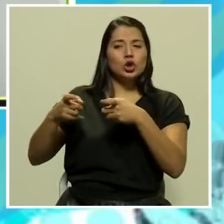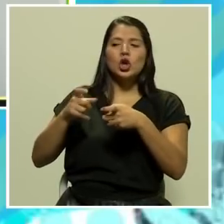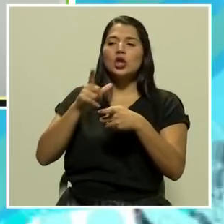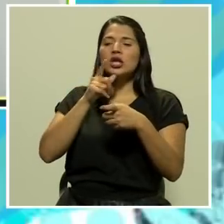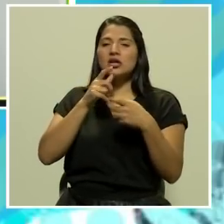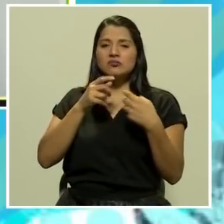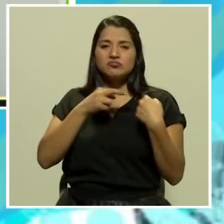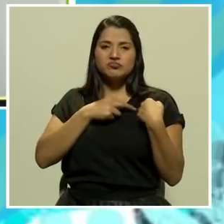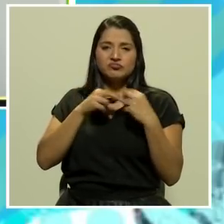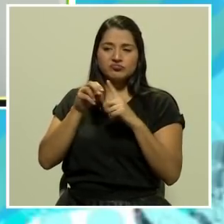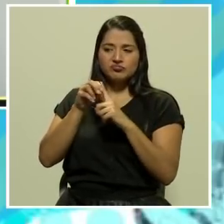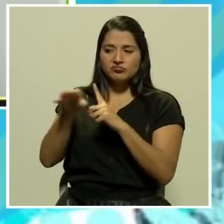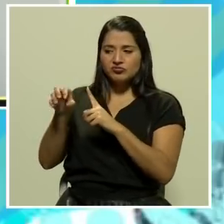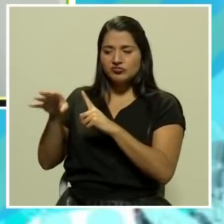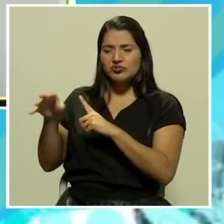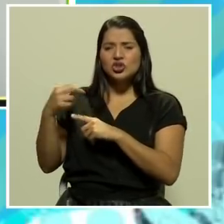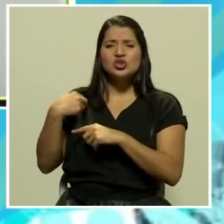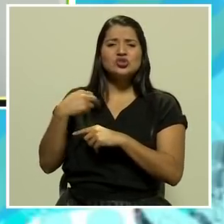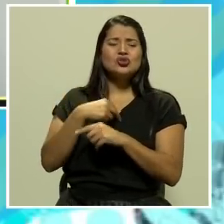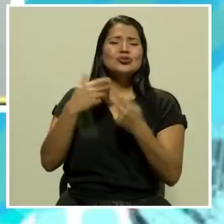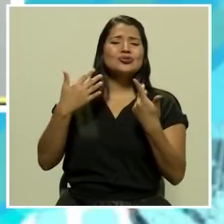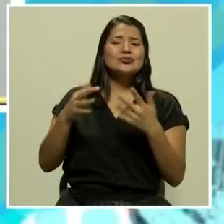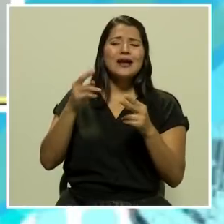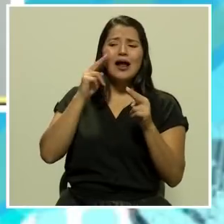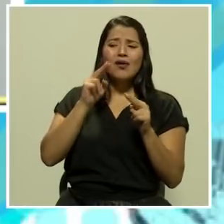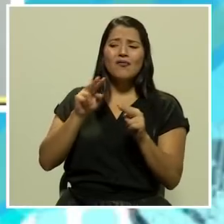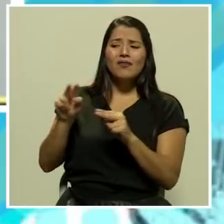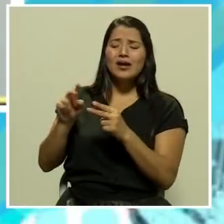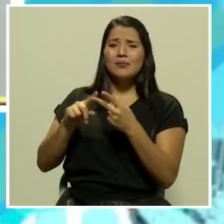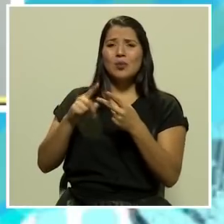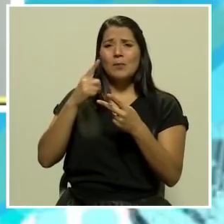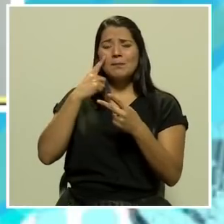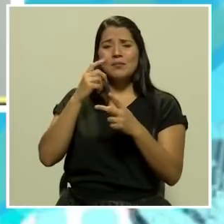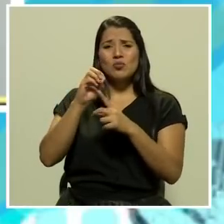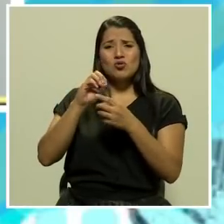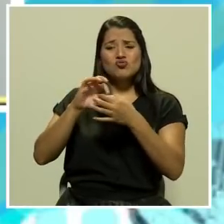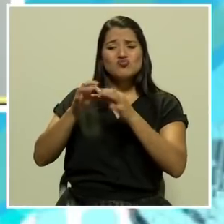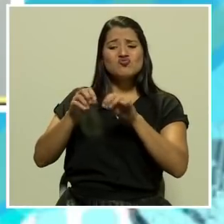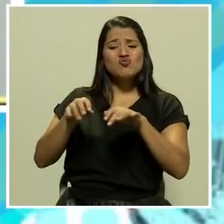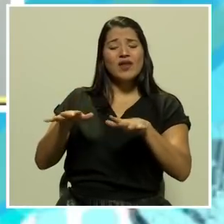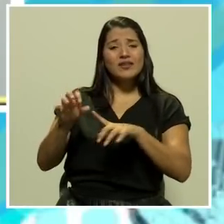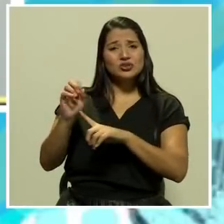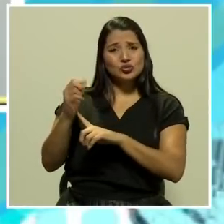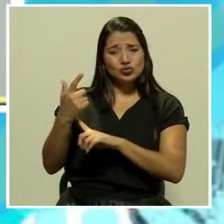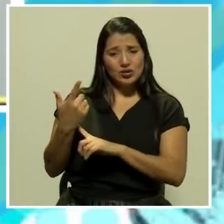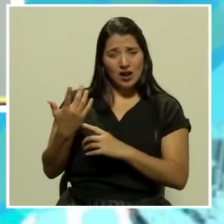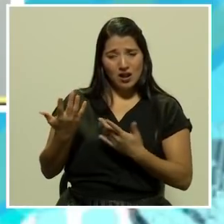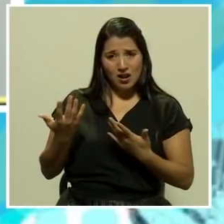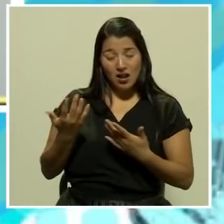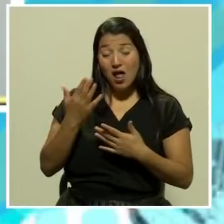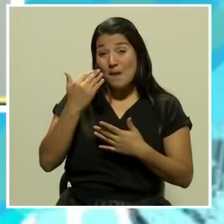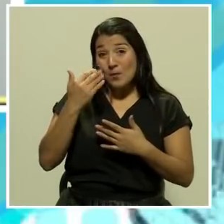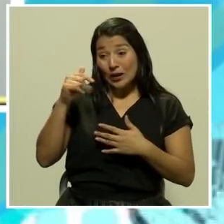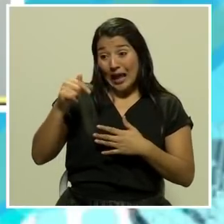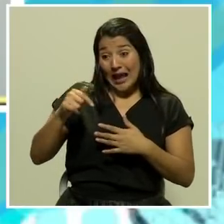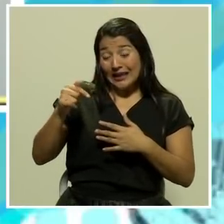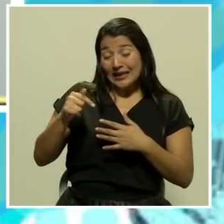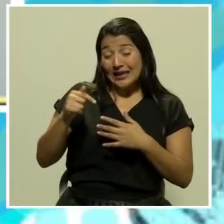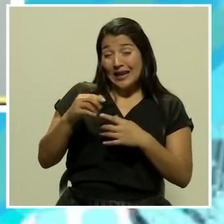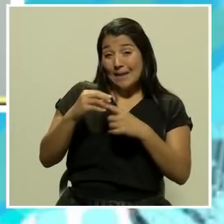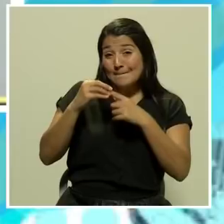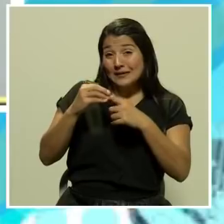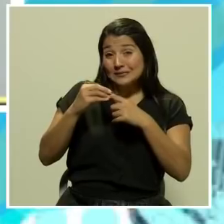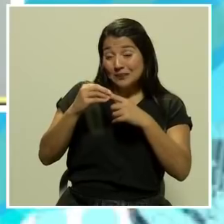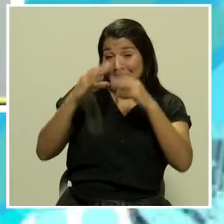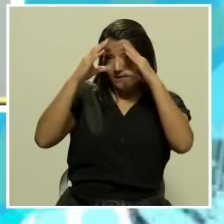lo vemos por todos lados, lo vemos en las redes sociales, porque aquí una de las principales información que